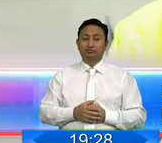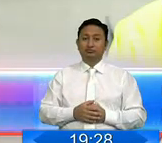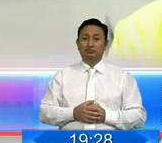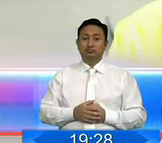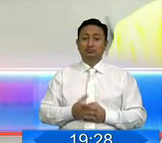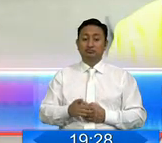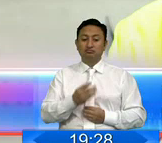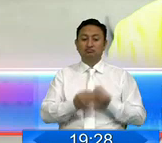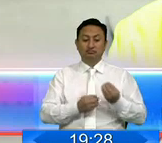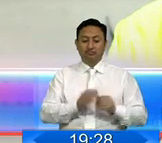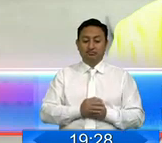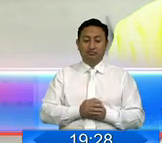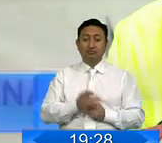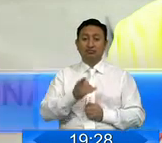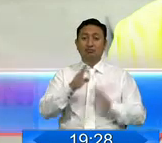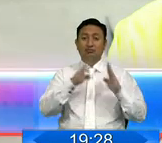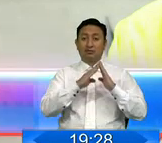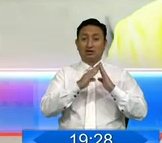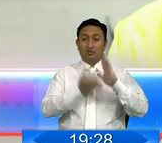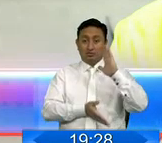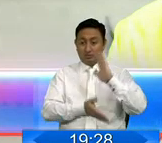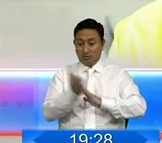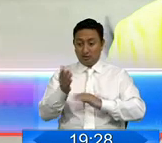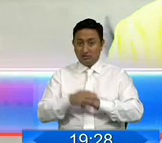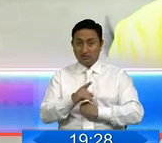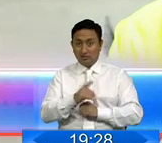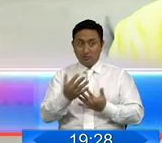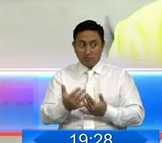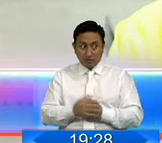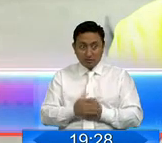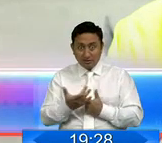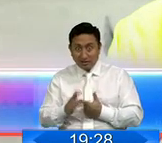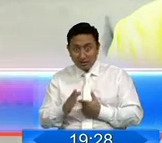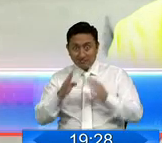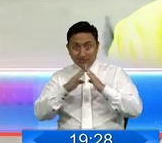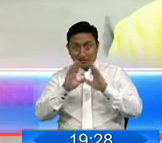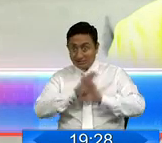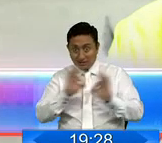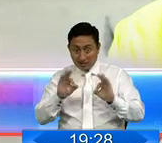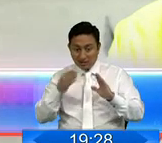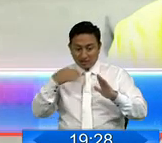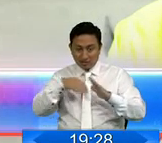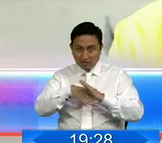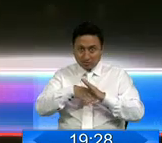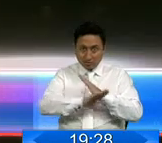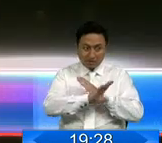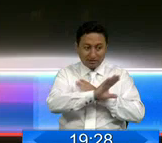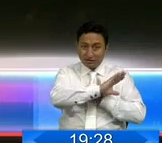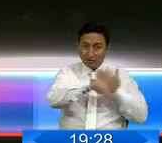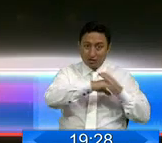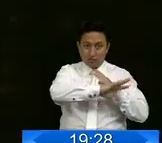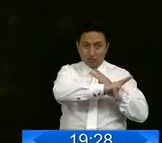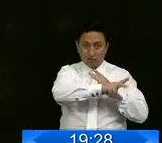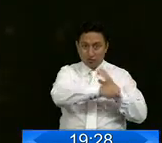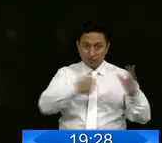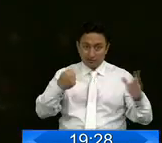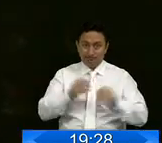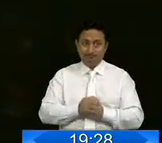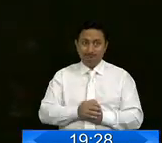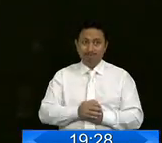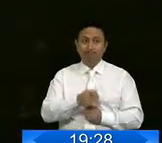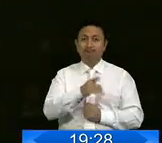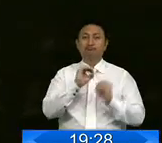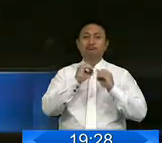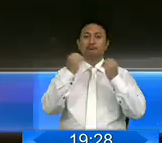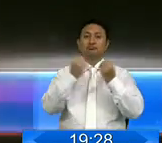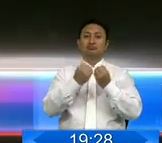salgan de sus viviendas y justamente ingresan estruchando las casas, ingresan y proceden a robarse. Una de las presuntas bandas